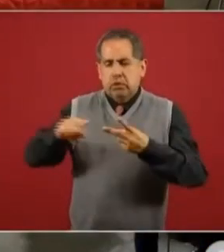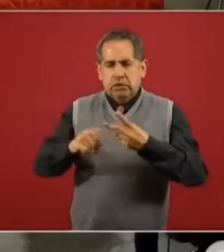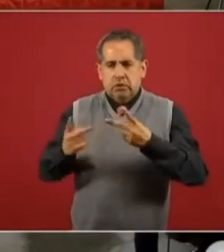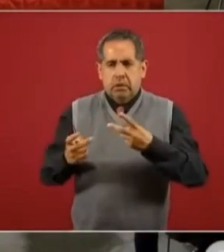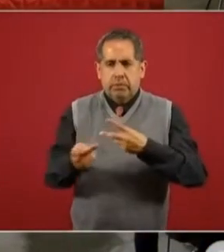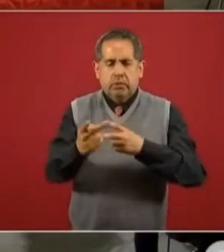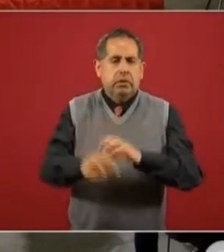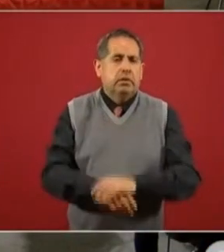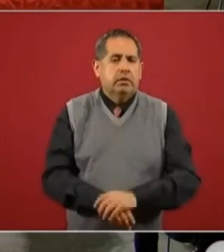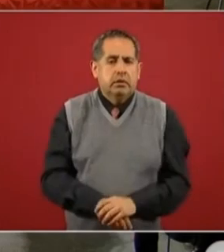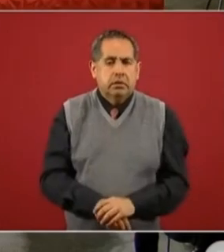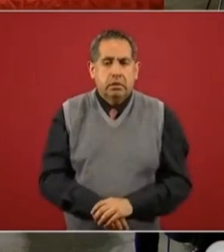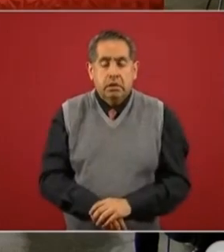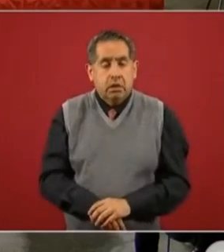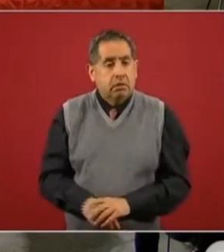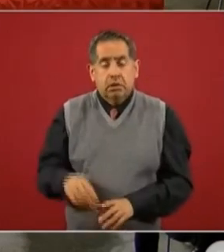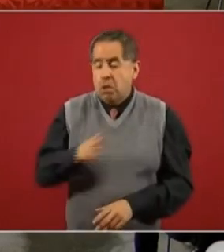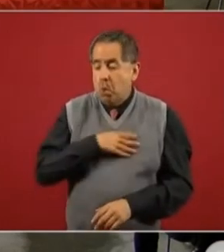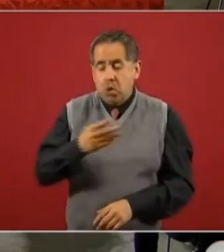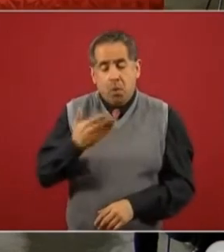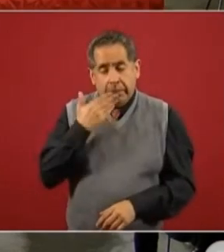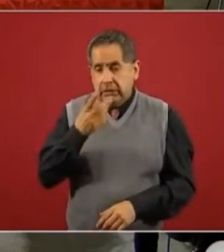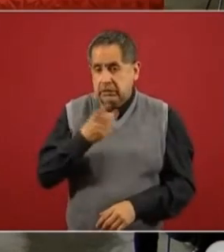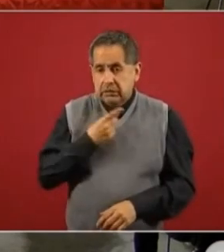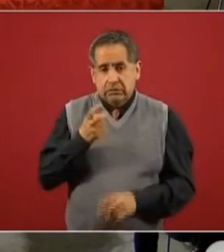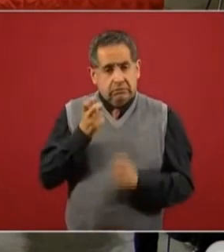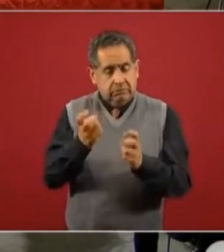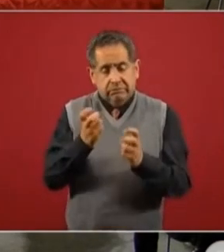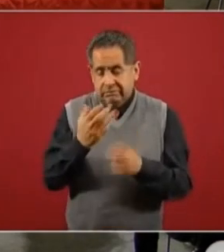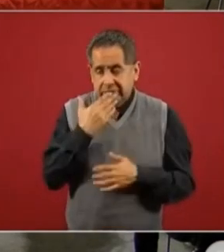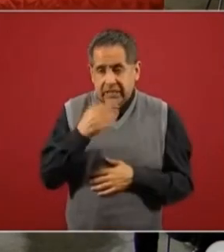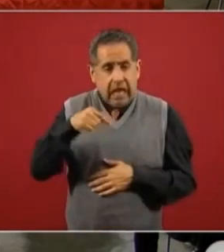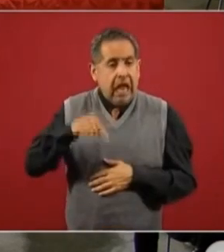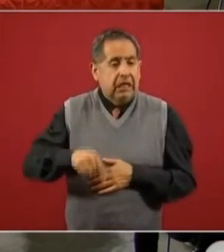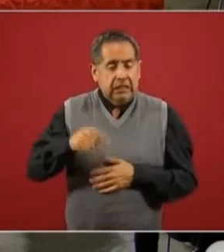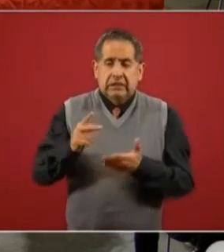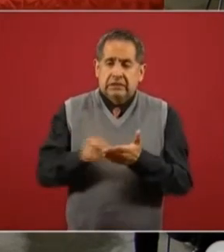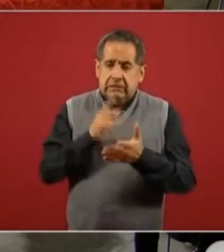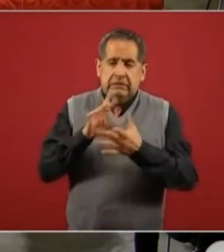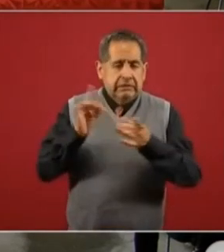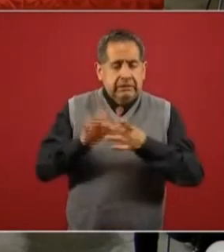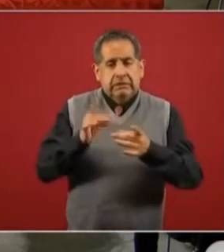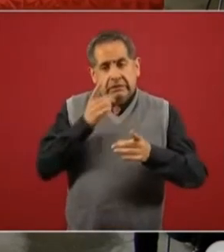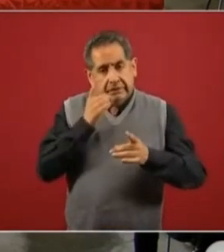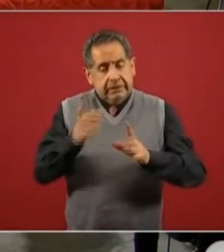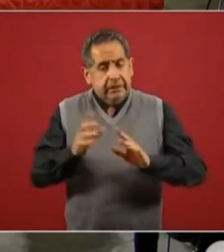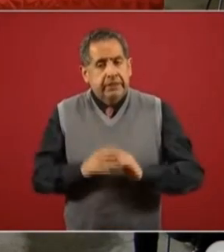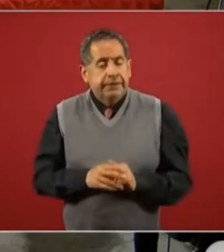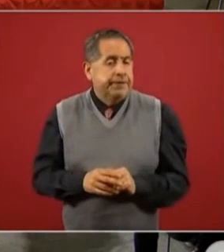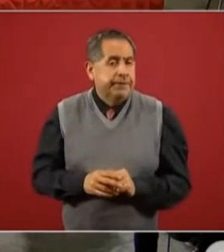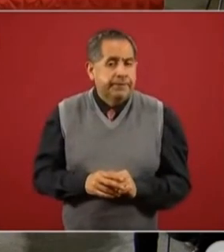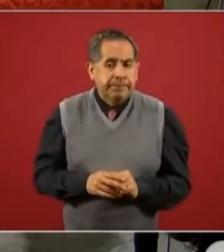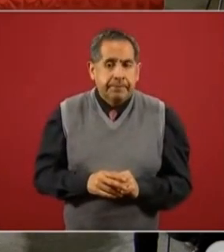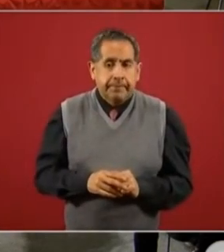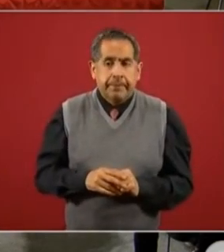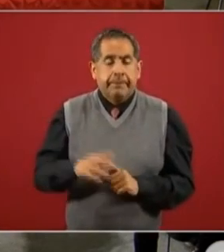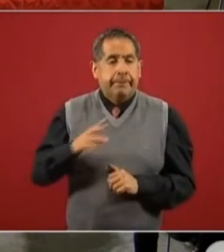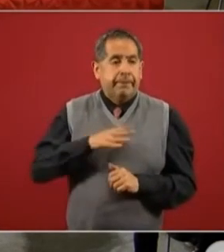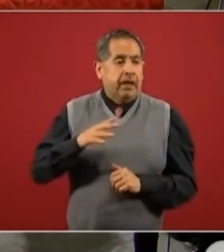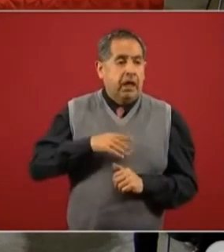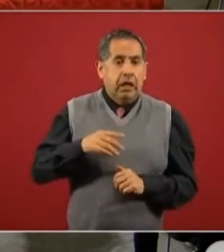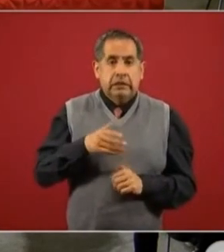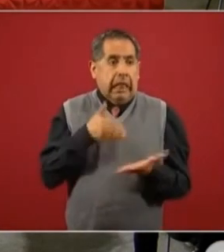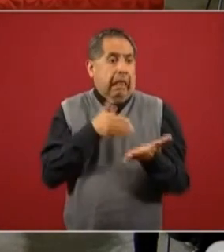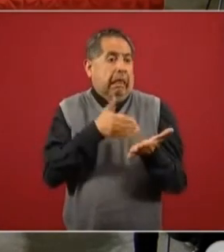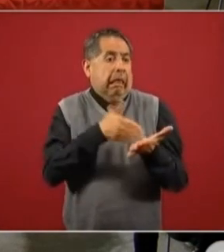segunda pregunta. Con mucho gusto, qué bueno que lo menciona, efectivamente, aquí lo hemos comentado en algunas ocasiones. Cuando existe una